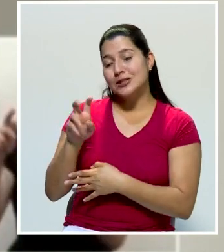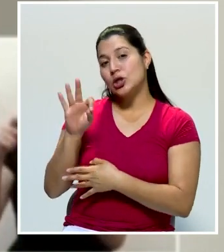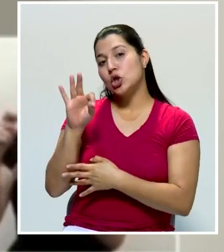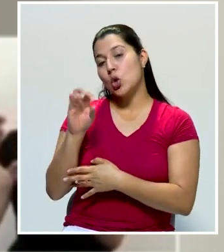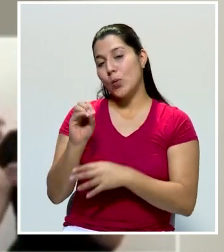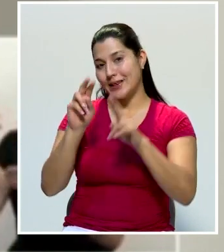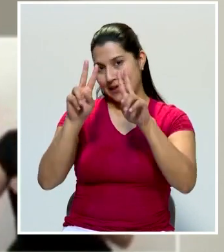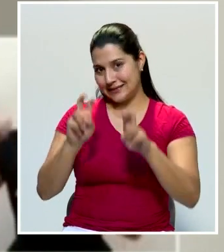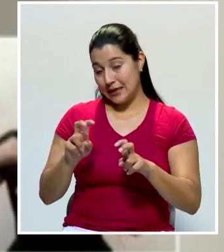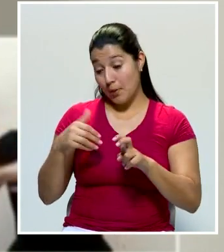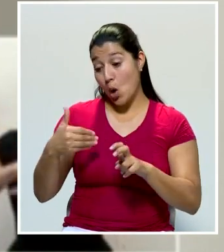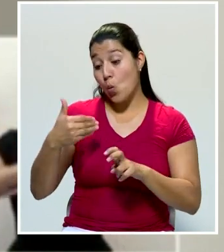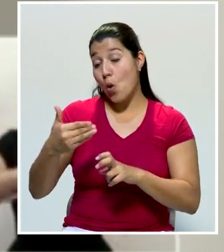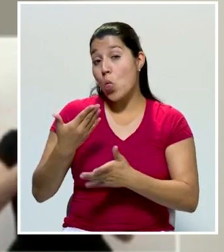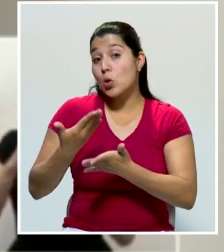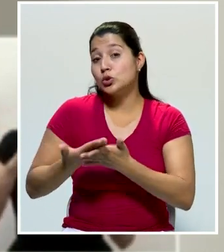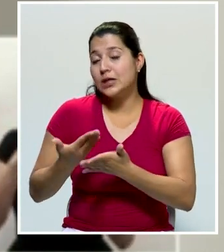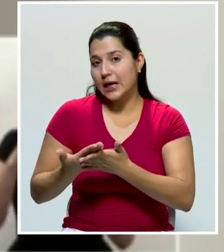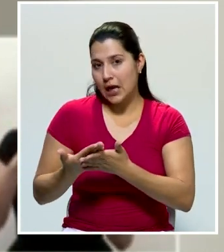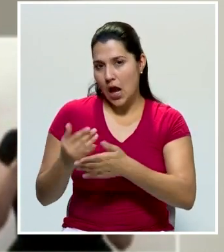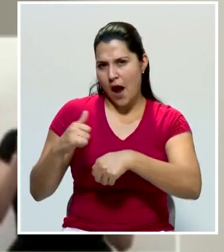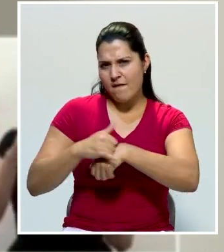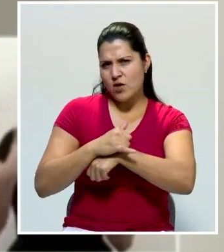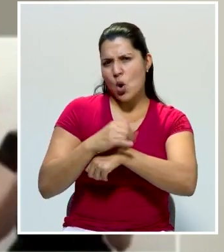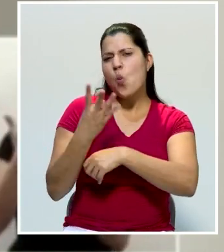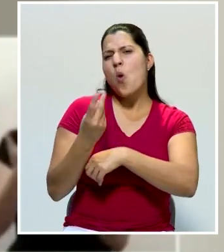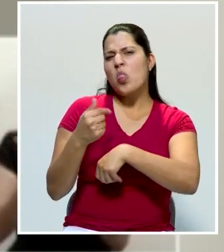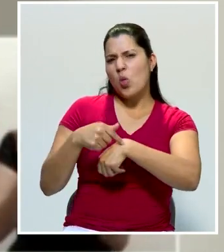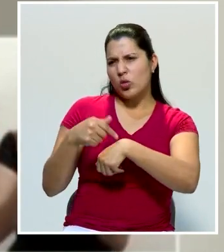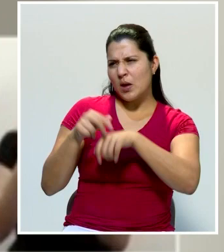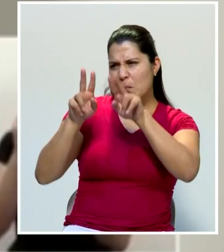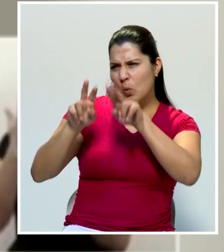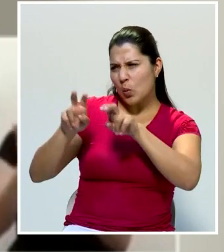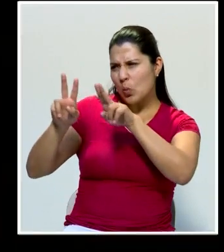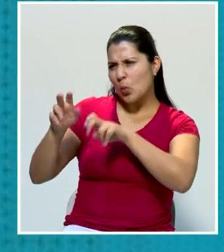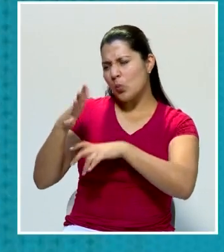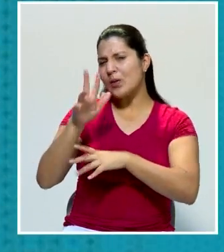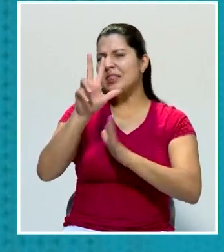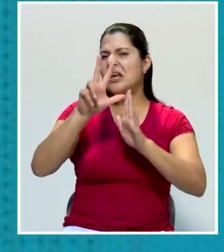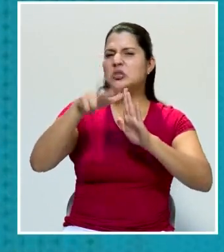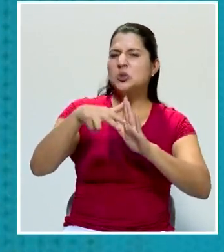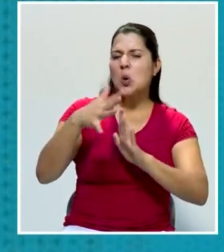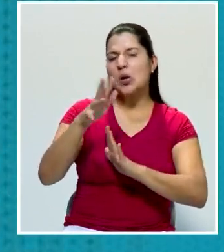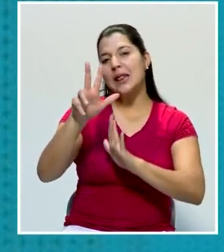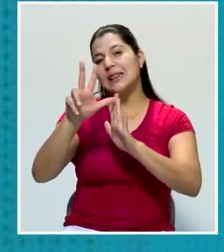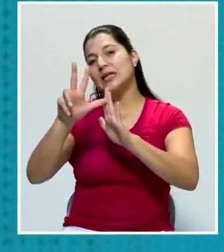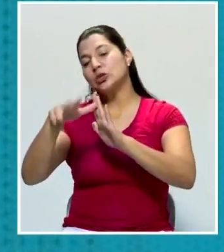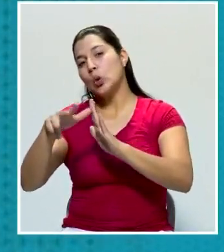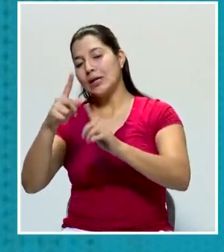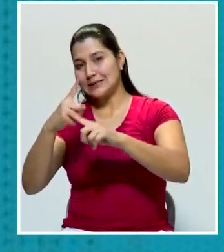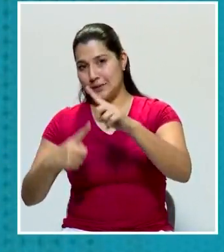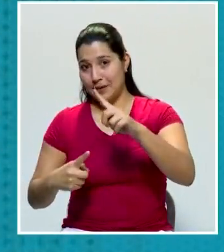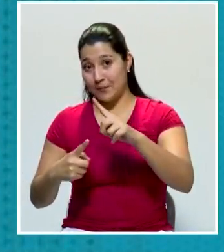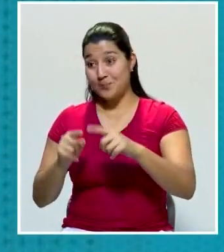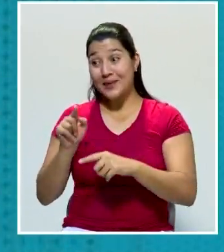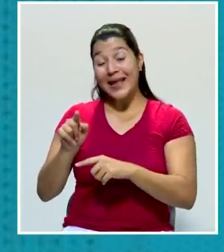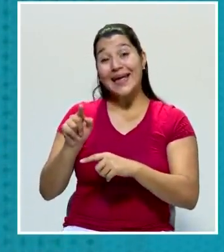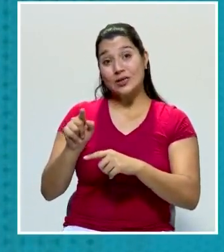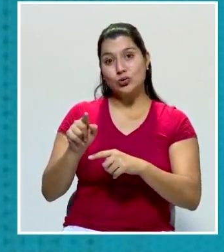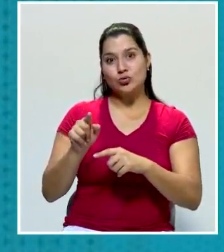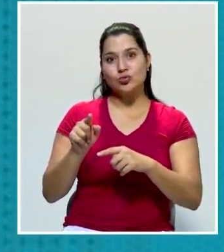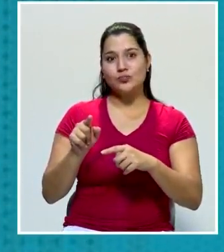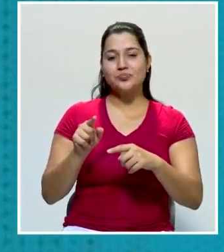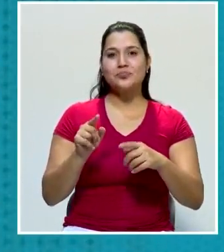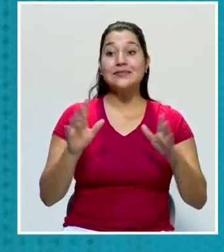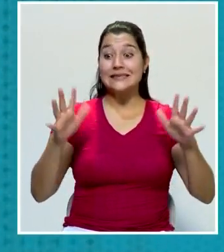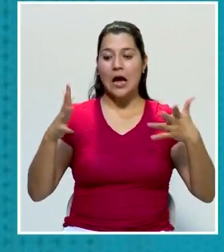cuando aterrice ese avión en más o menos 3 horas a 3 horas y media. Ellos son parte de los 2.085